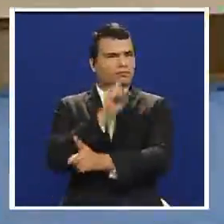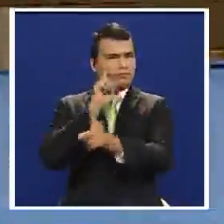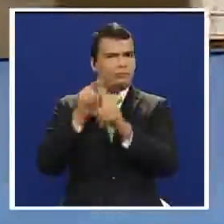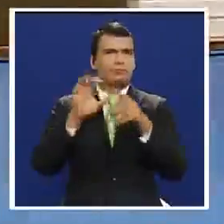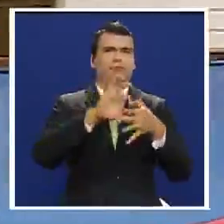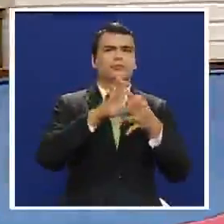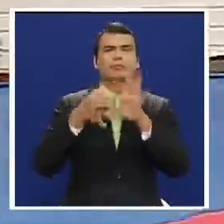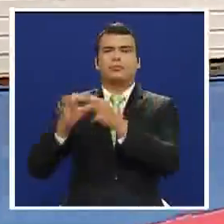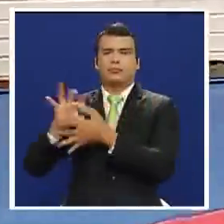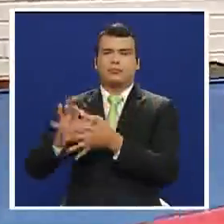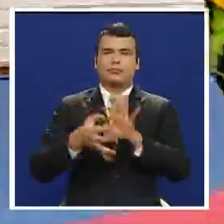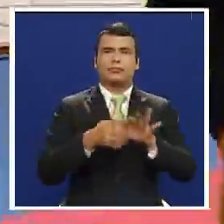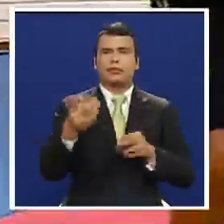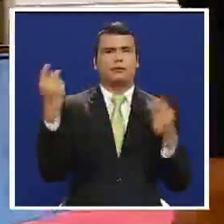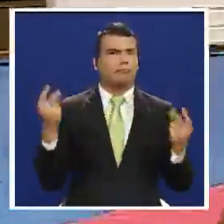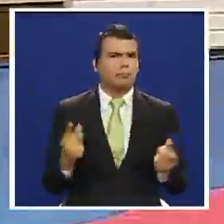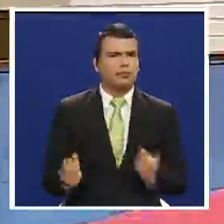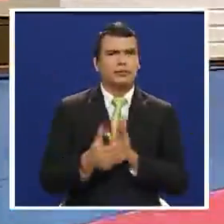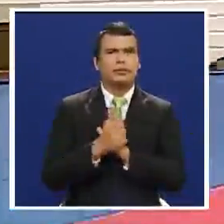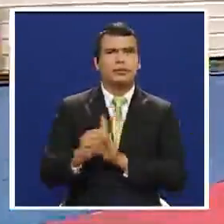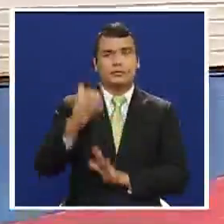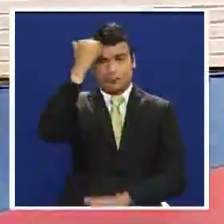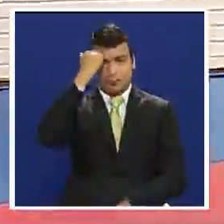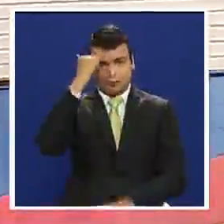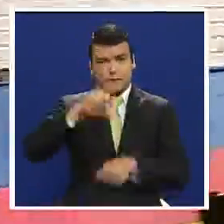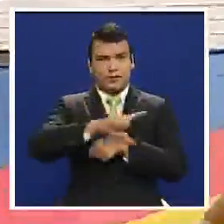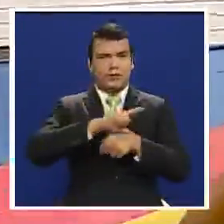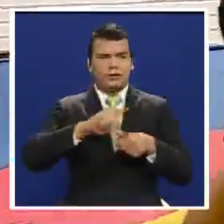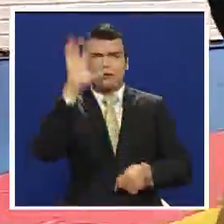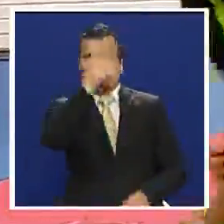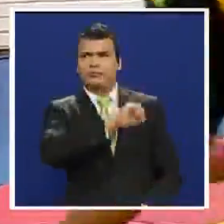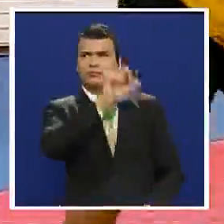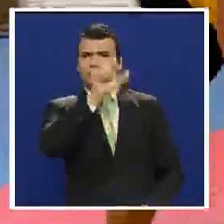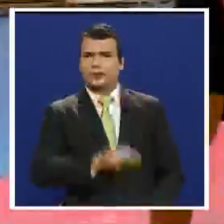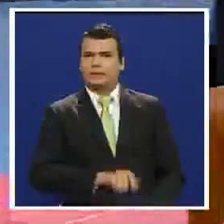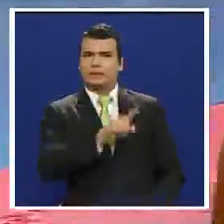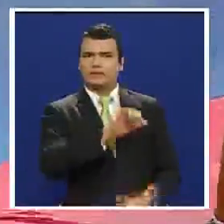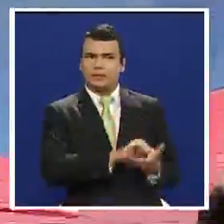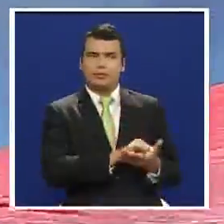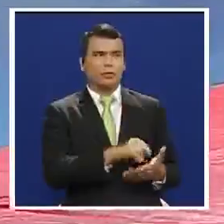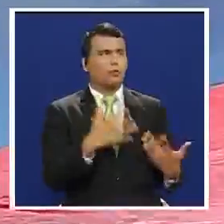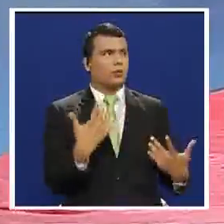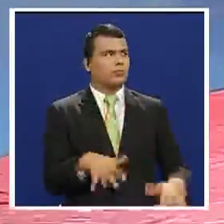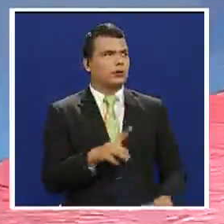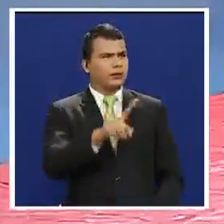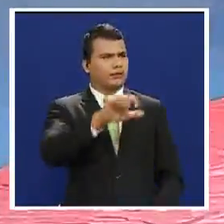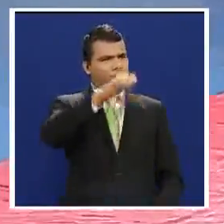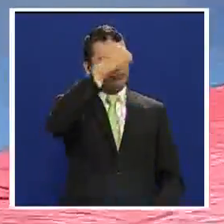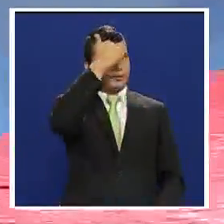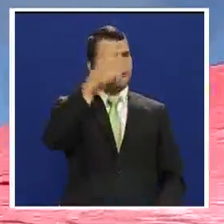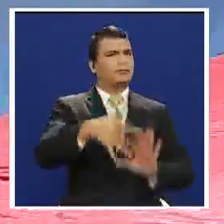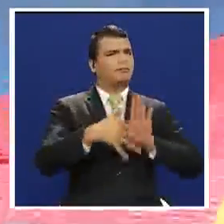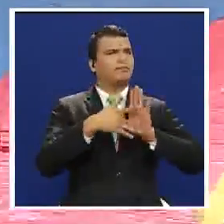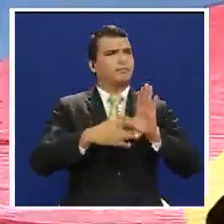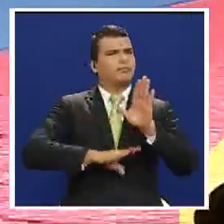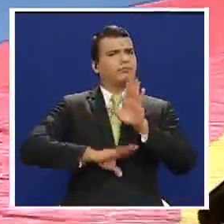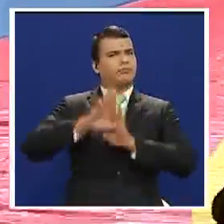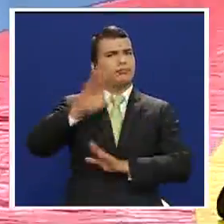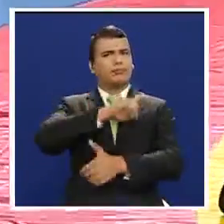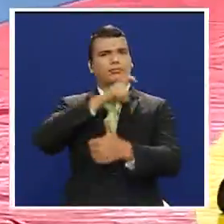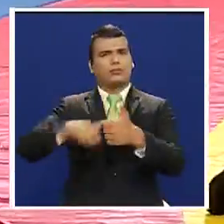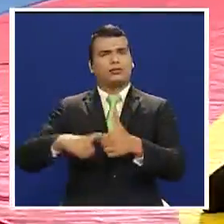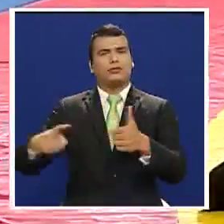Jacqueline Rentería se está forjando en Cali y es Valentina Andrade, sobre quien se tiene muchas expectativas en la Liga Vallecaucana.